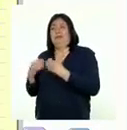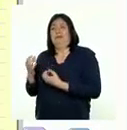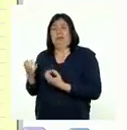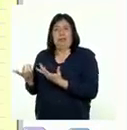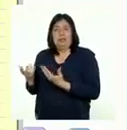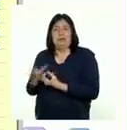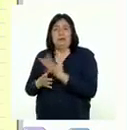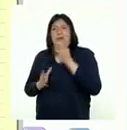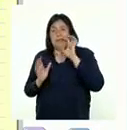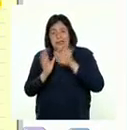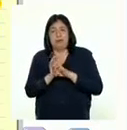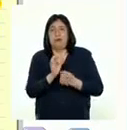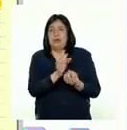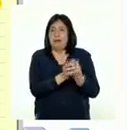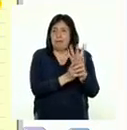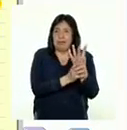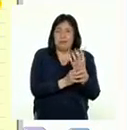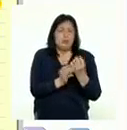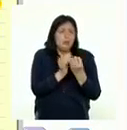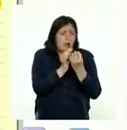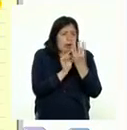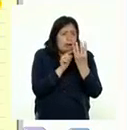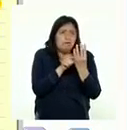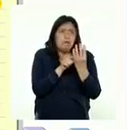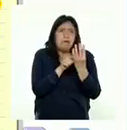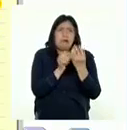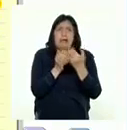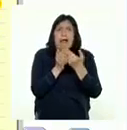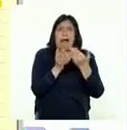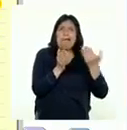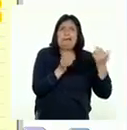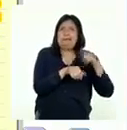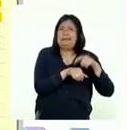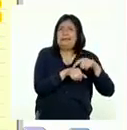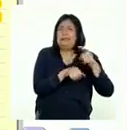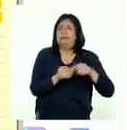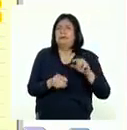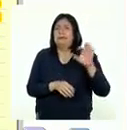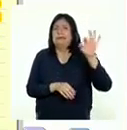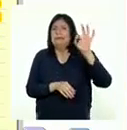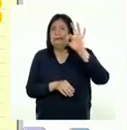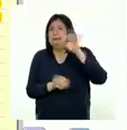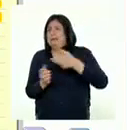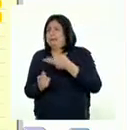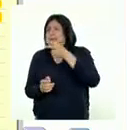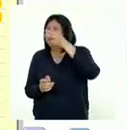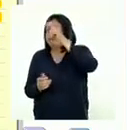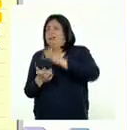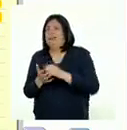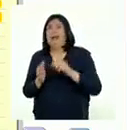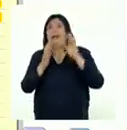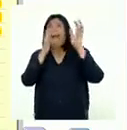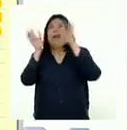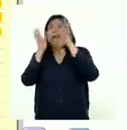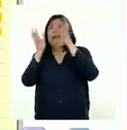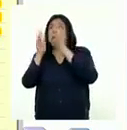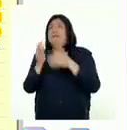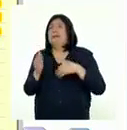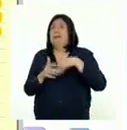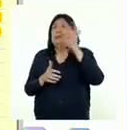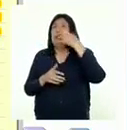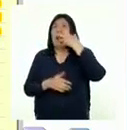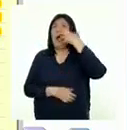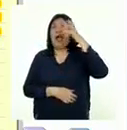Por ejemplo, en las plantas, la floración puede ocurrir más temprano. Los insectos aumentan, los climas se hacen